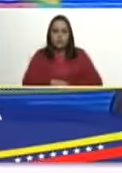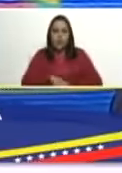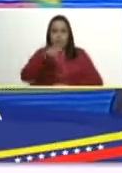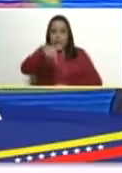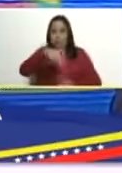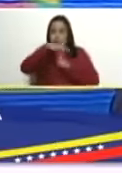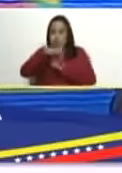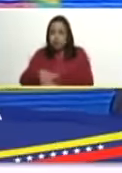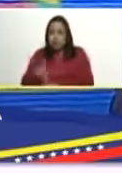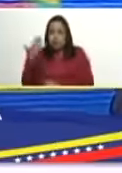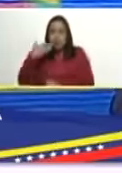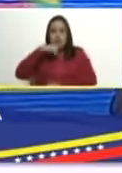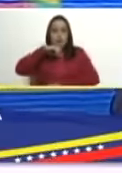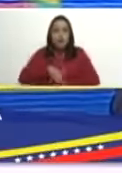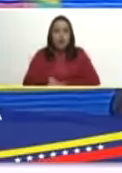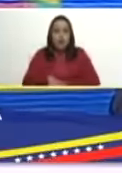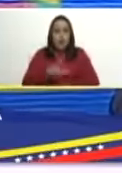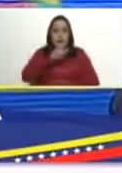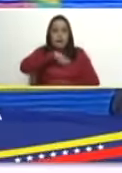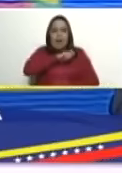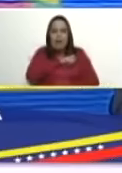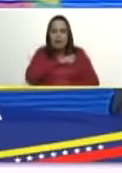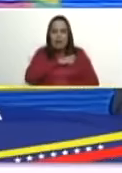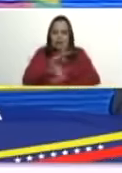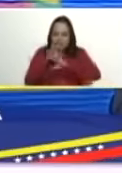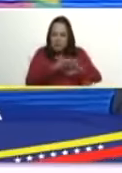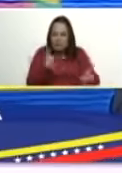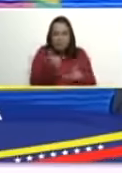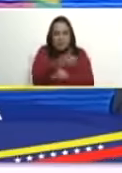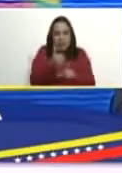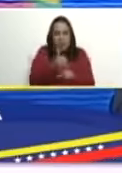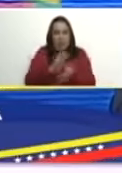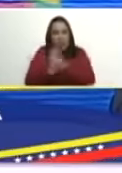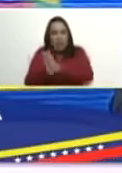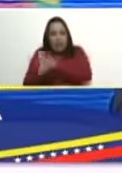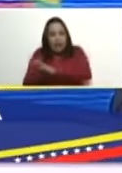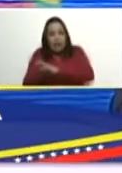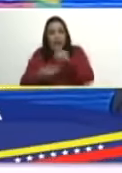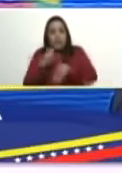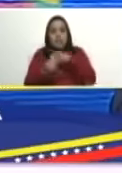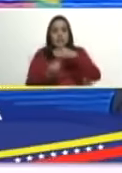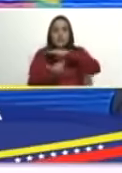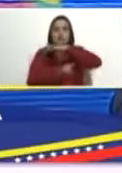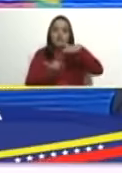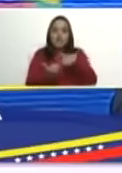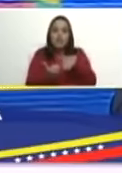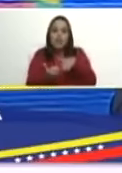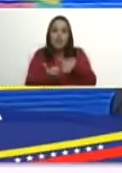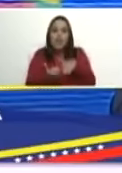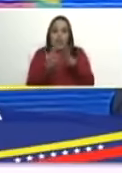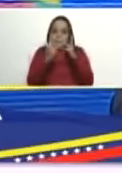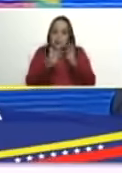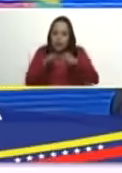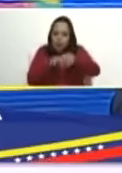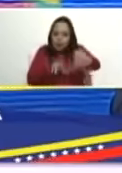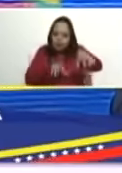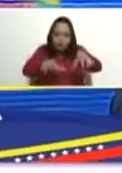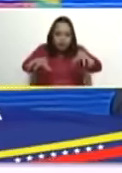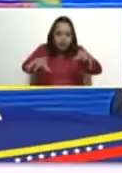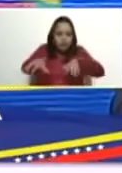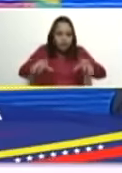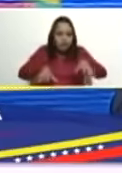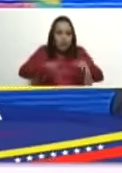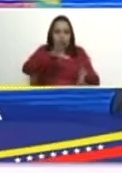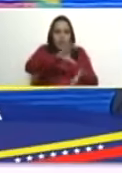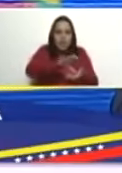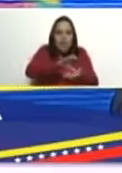imperio colonialista, violento, creó instituciones de administración del territorio, las distintas provincias,